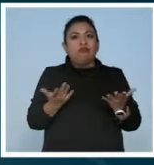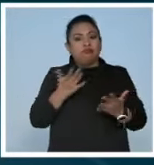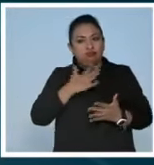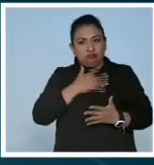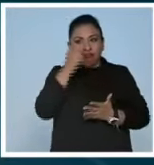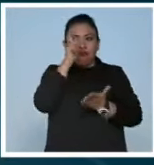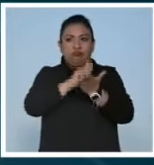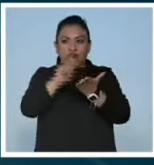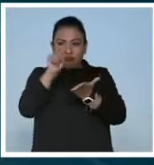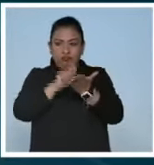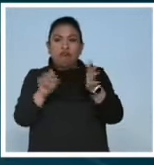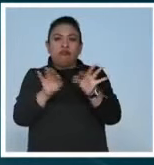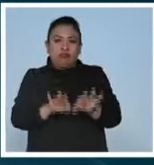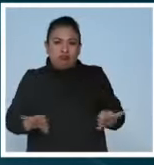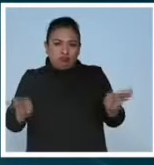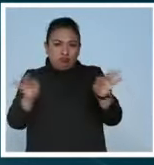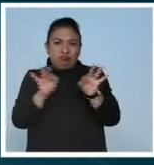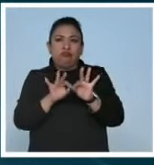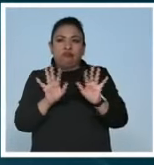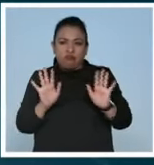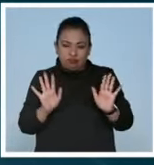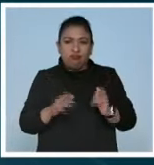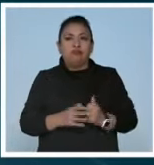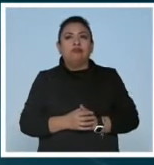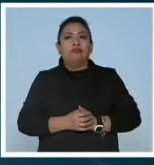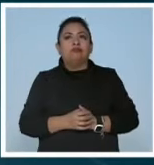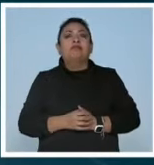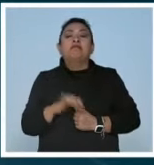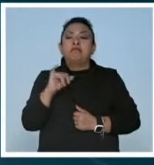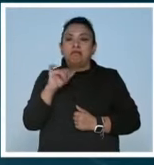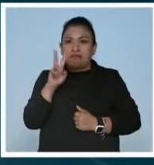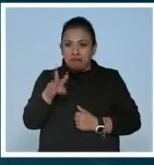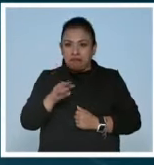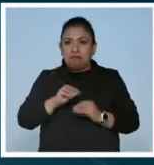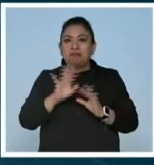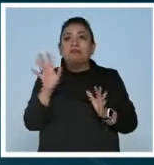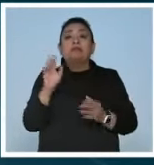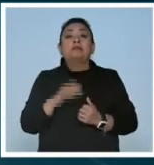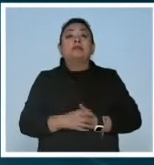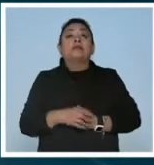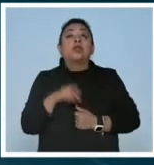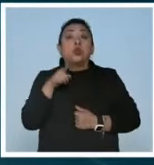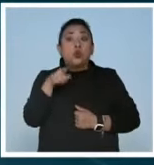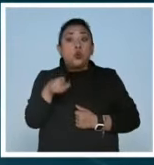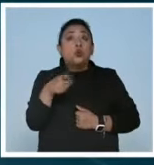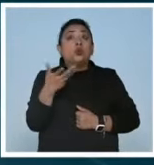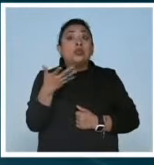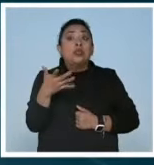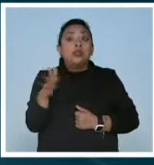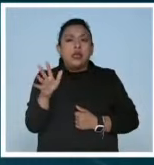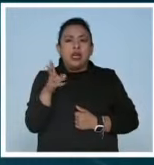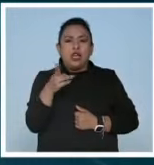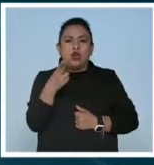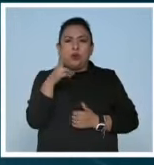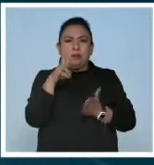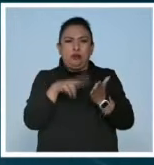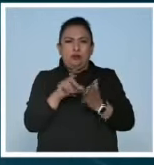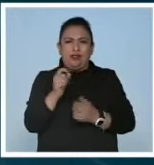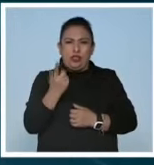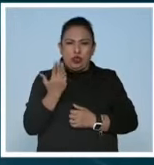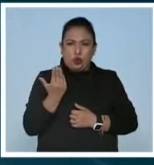una escritora importante a tu vez, ¿no? Efectivamente, así es, Margo. Tú ya en noviembre de